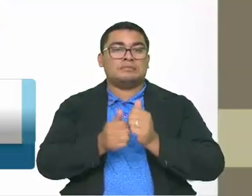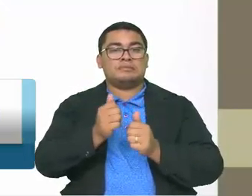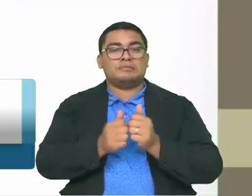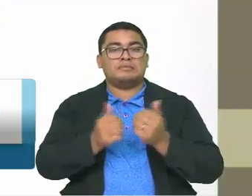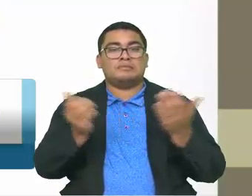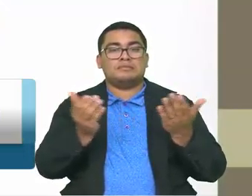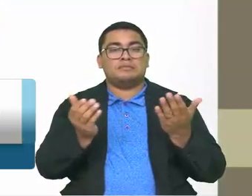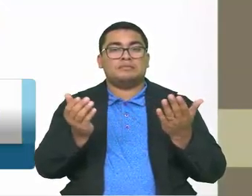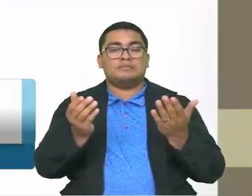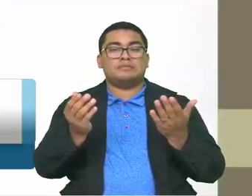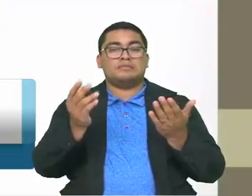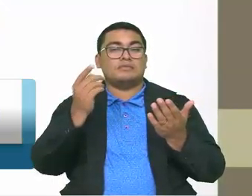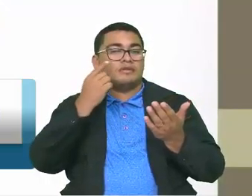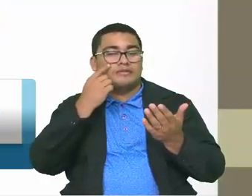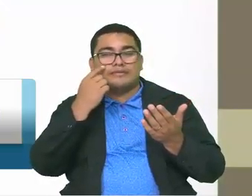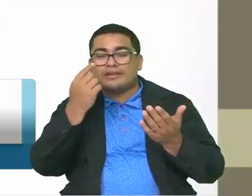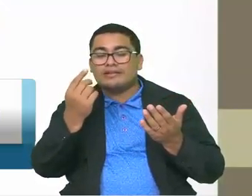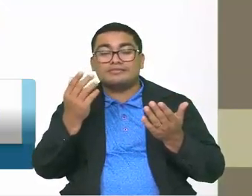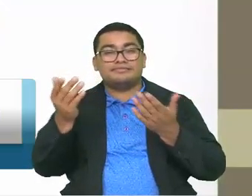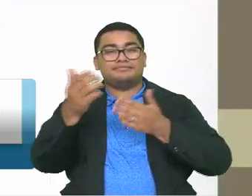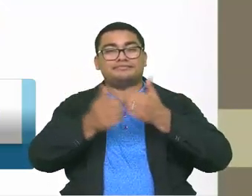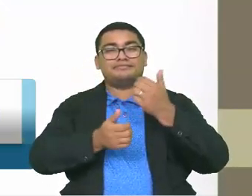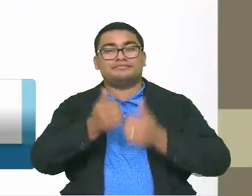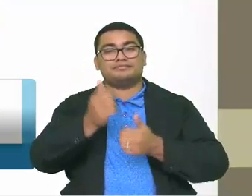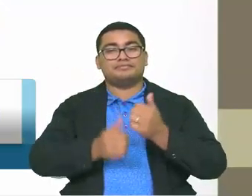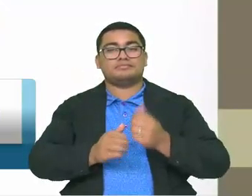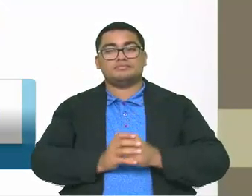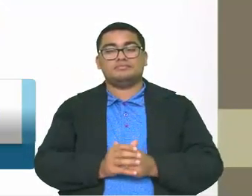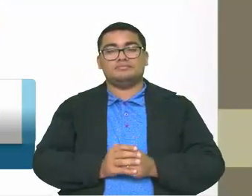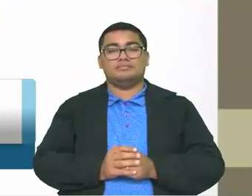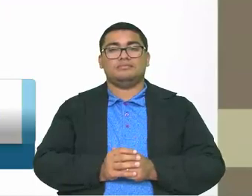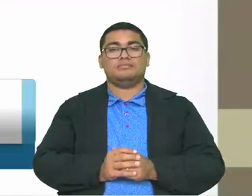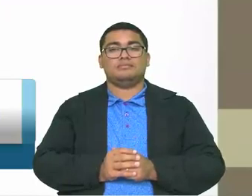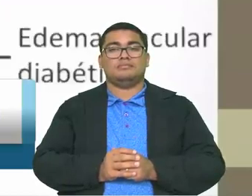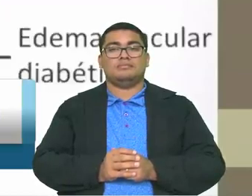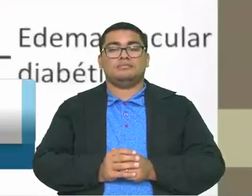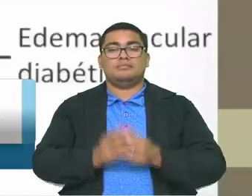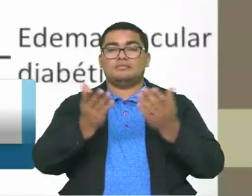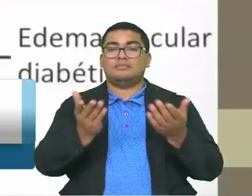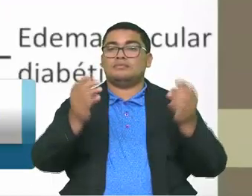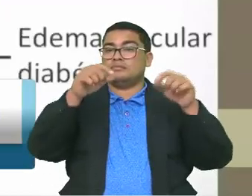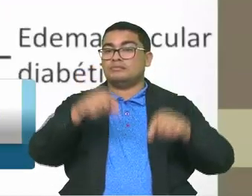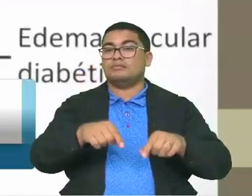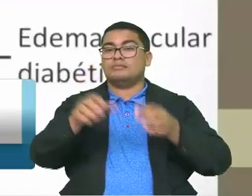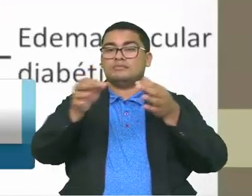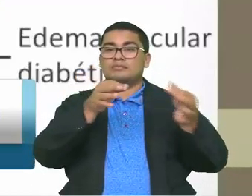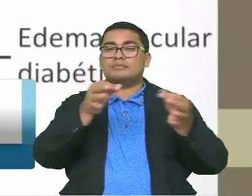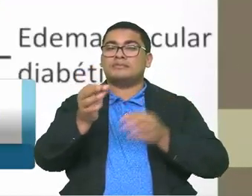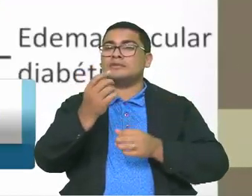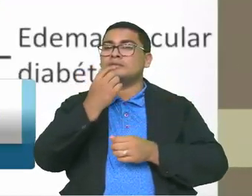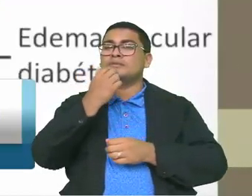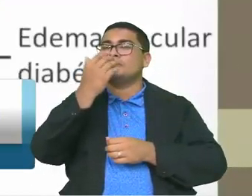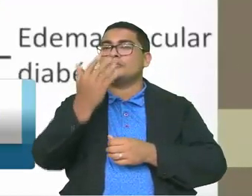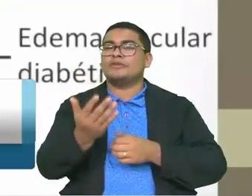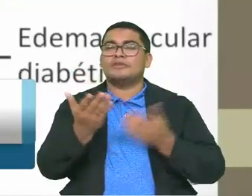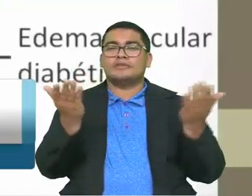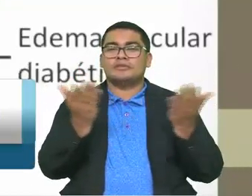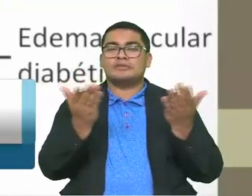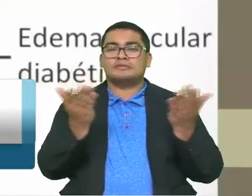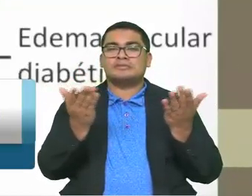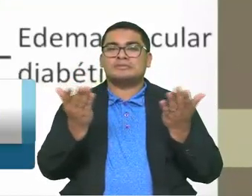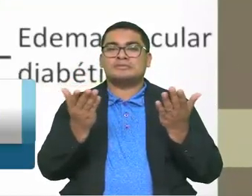tumor, alguna masa a nivel cerebral crece y de esta manera comprime el nervio óptico y por lo tanto también le produce una